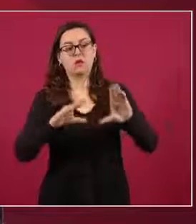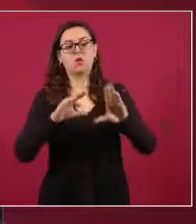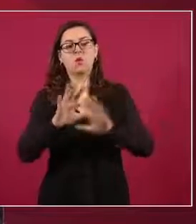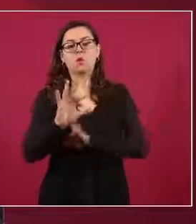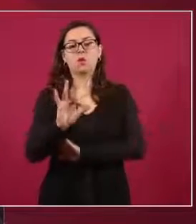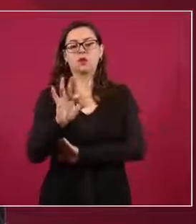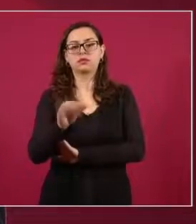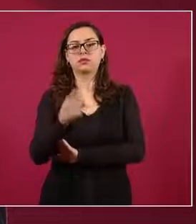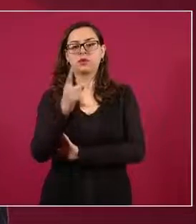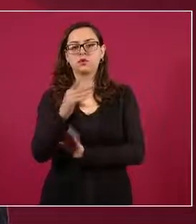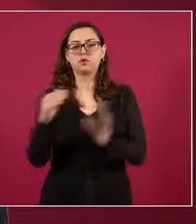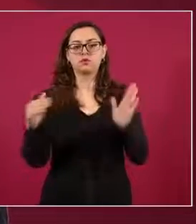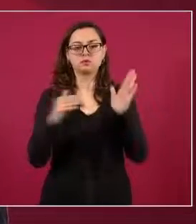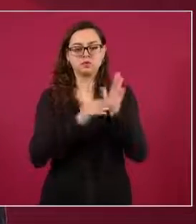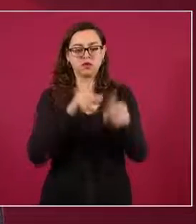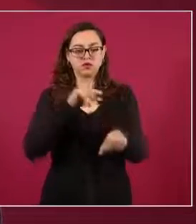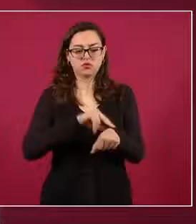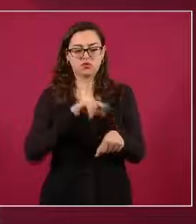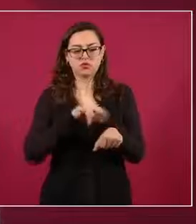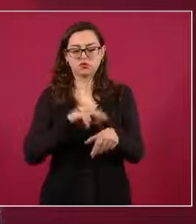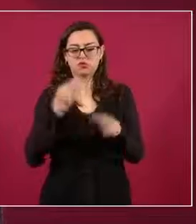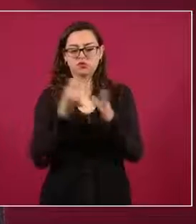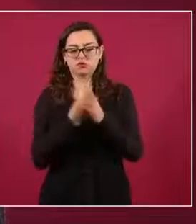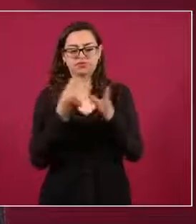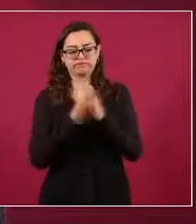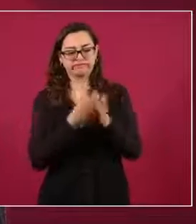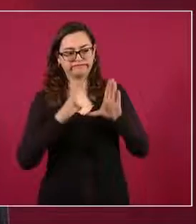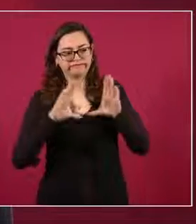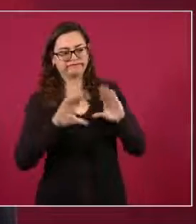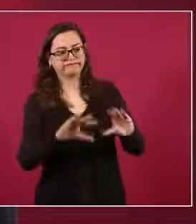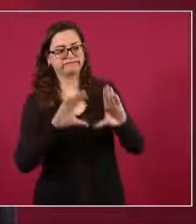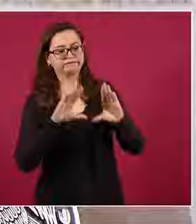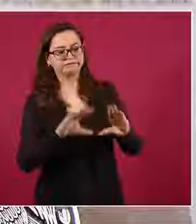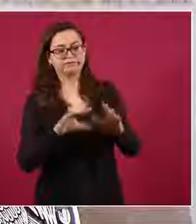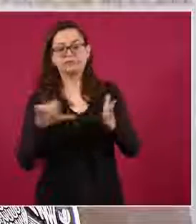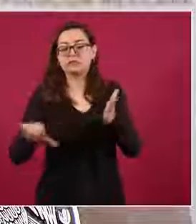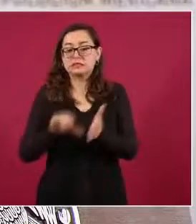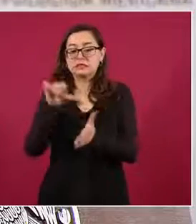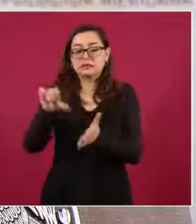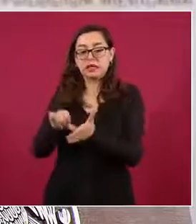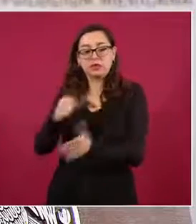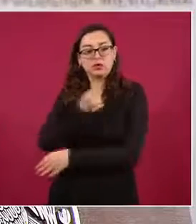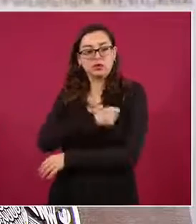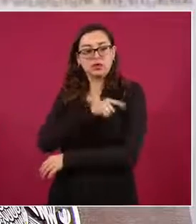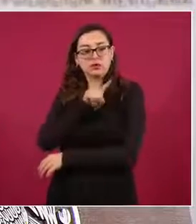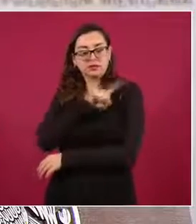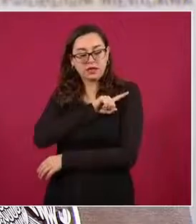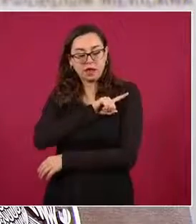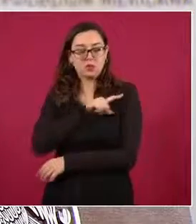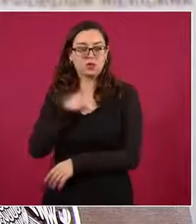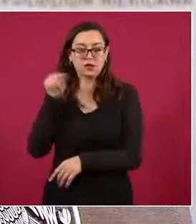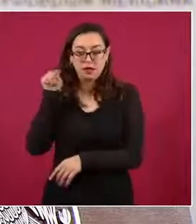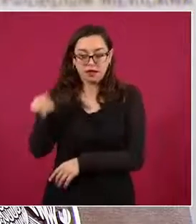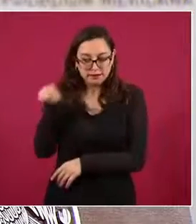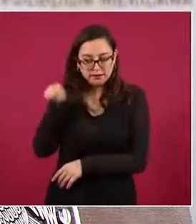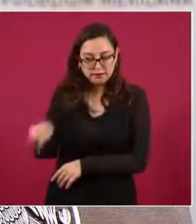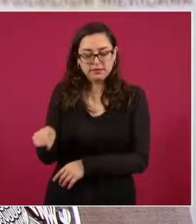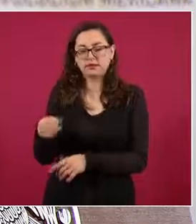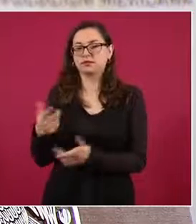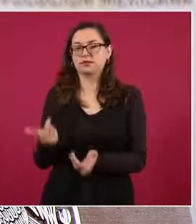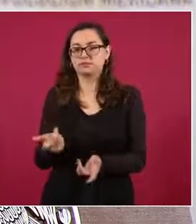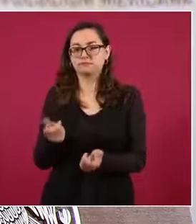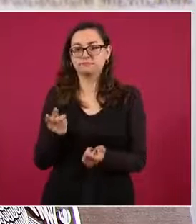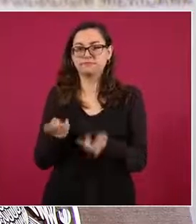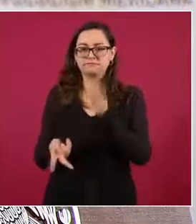41,000 profesionales de la salud en el primer nivel de atención, esto es en los centros de salud comunitarios, para que